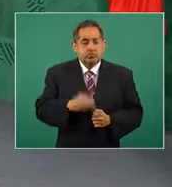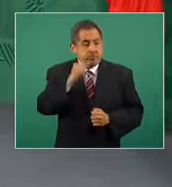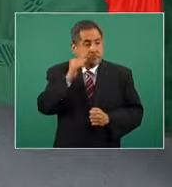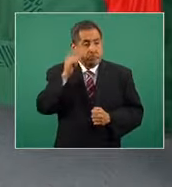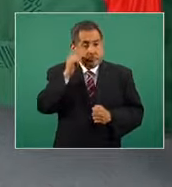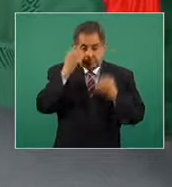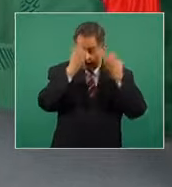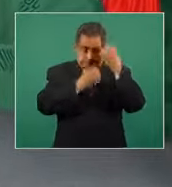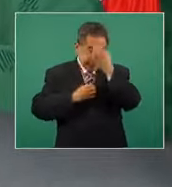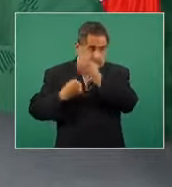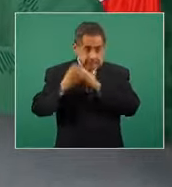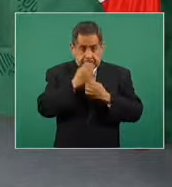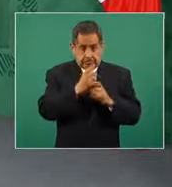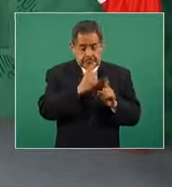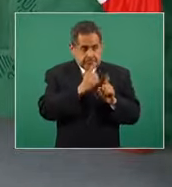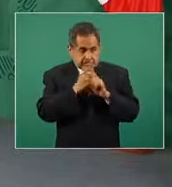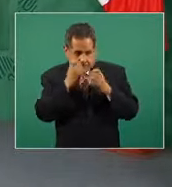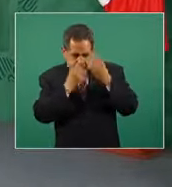hicieron mi revisión.